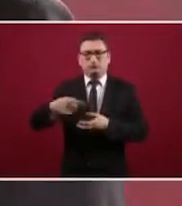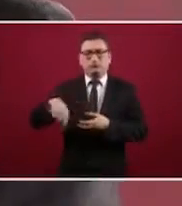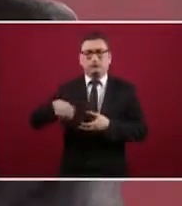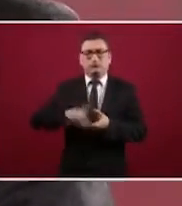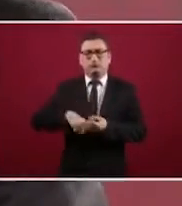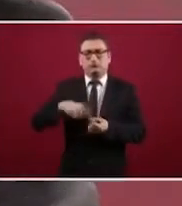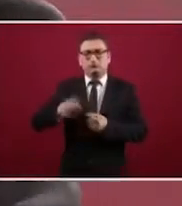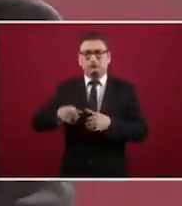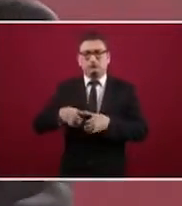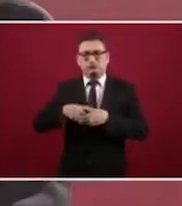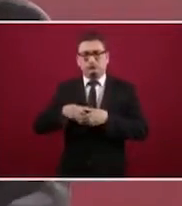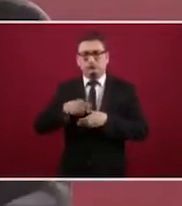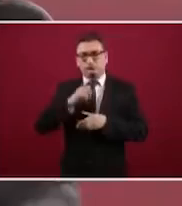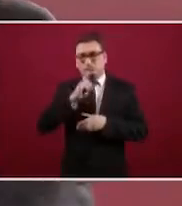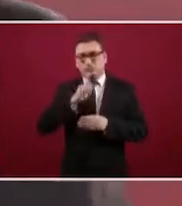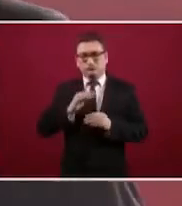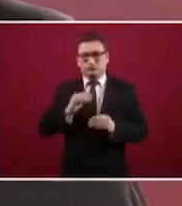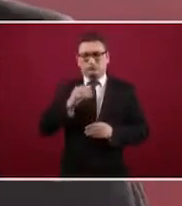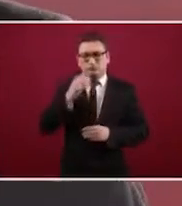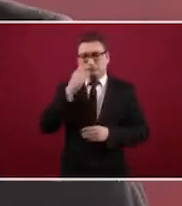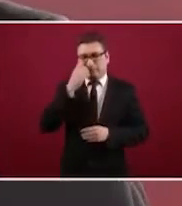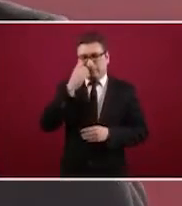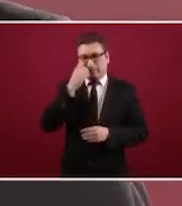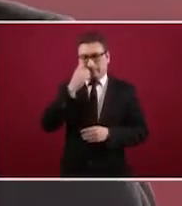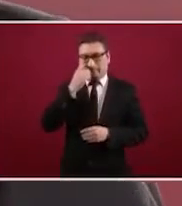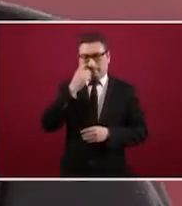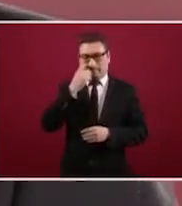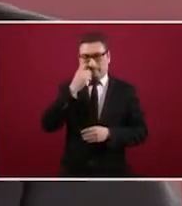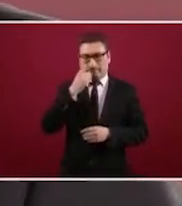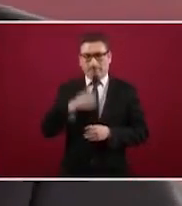mira como el castillo de la pureza